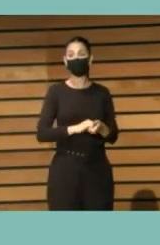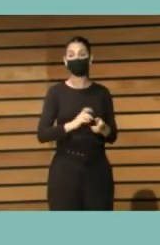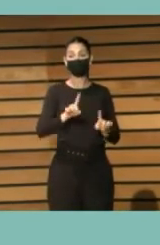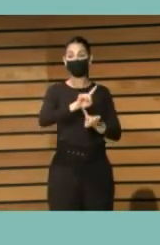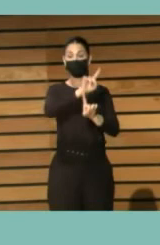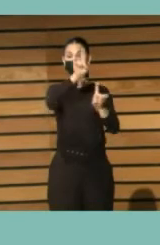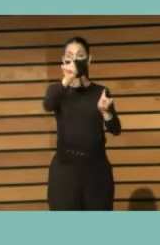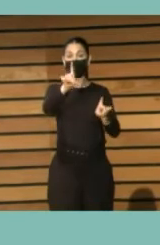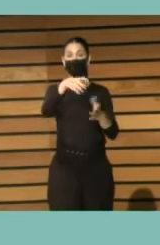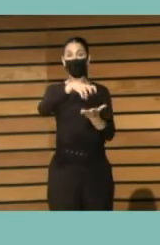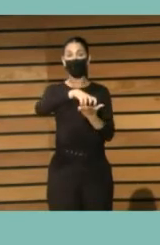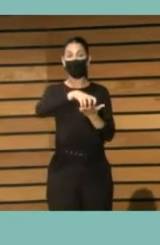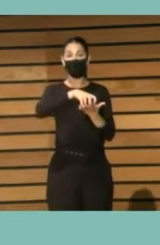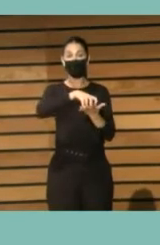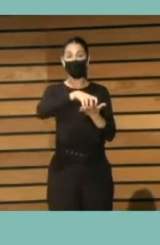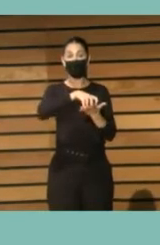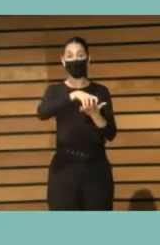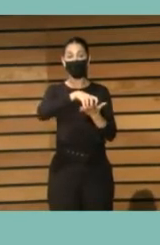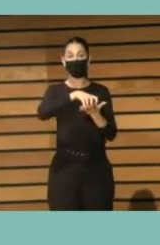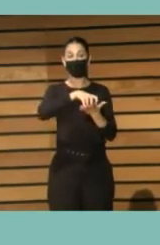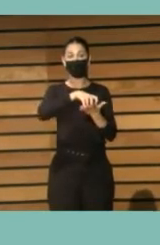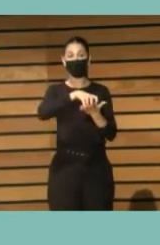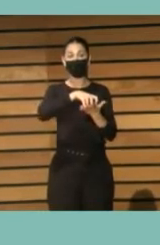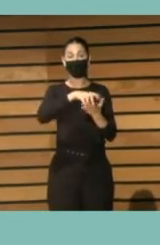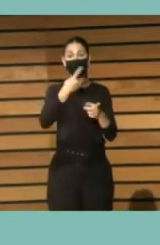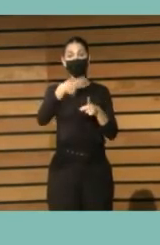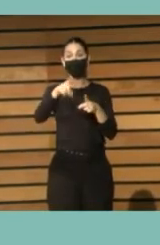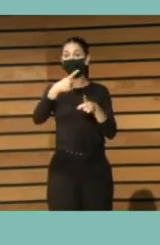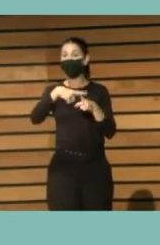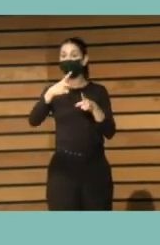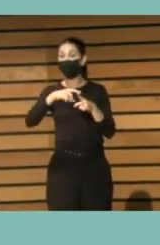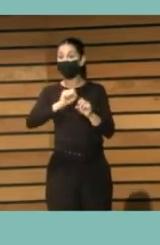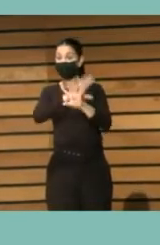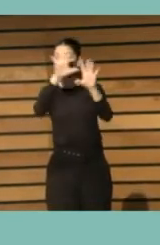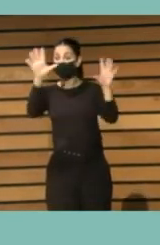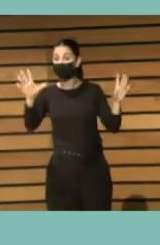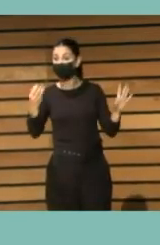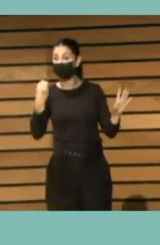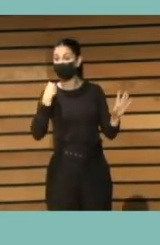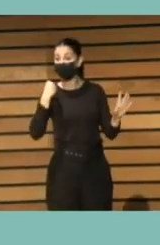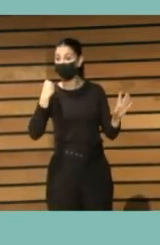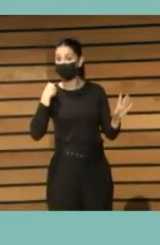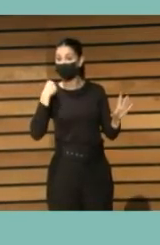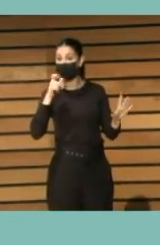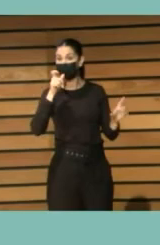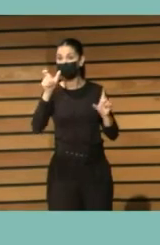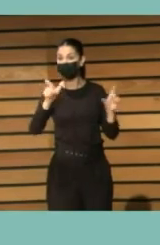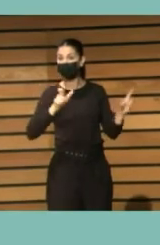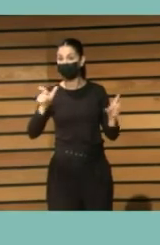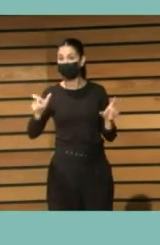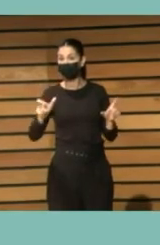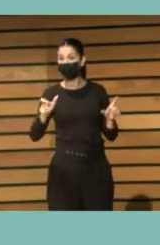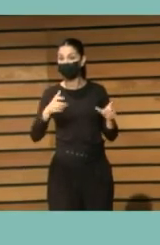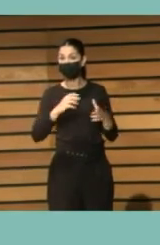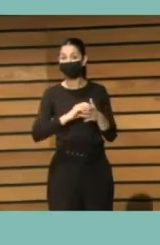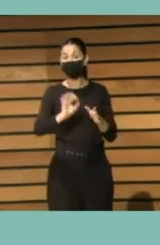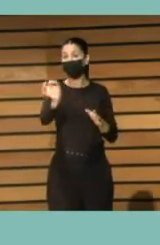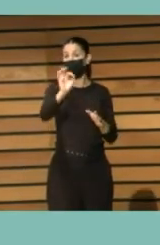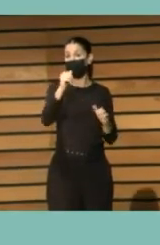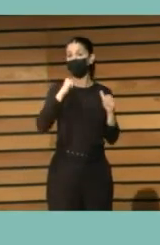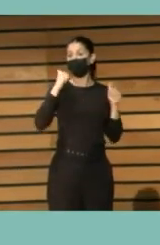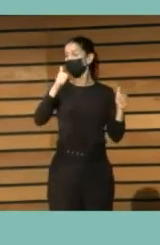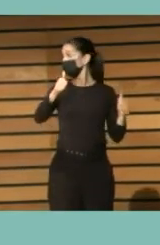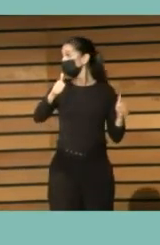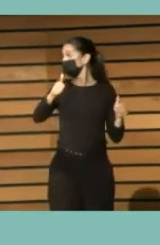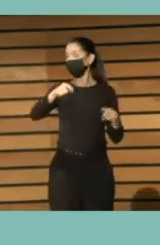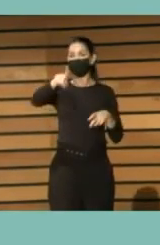Preguntas, dudas, cosas que queráis aclarar, comentarios, en fin, o si no empezar por… Hay